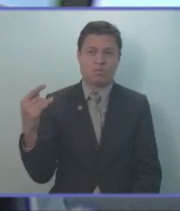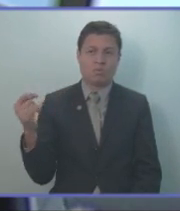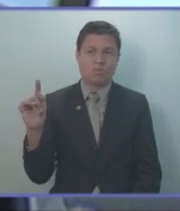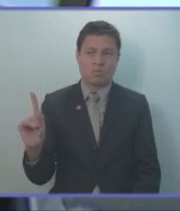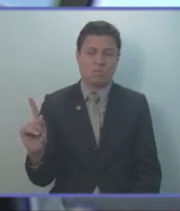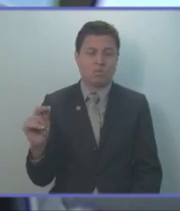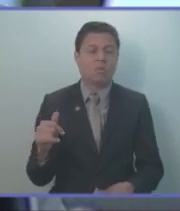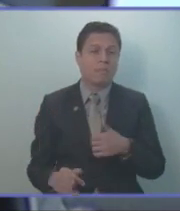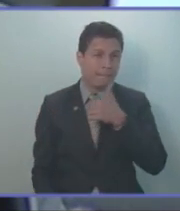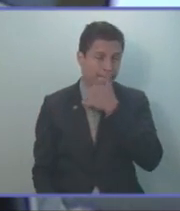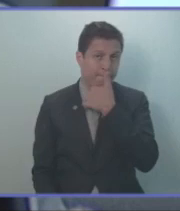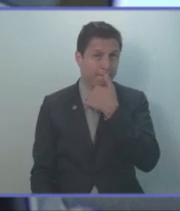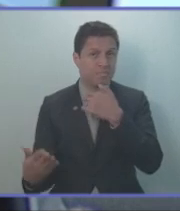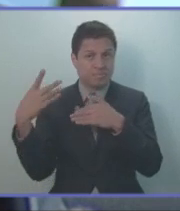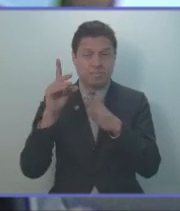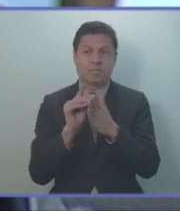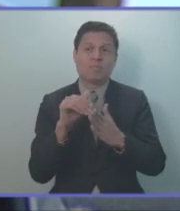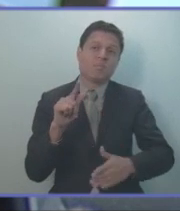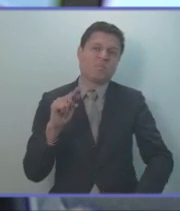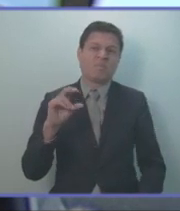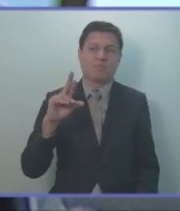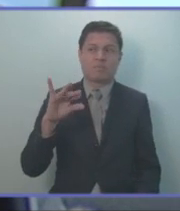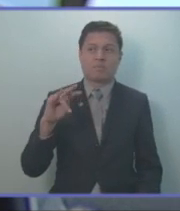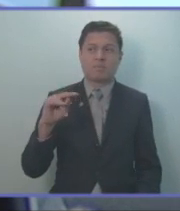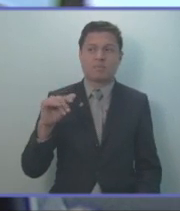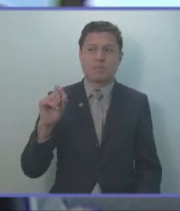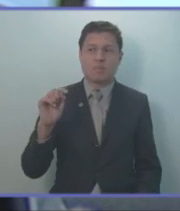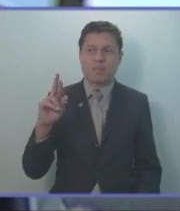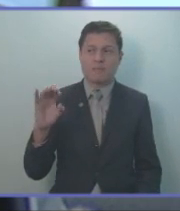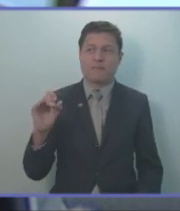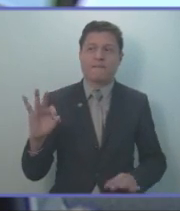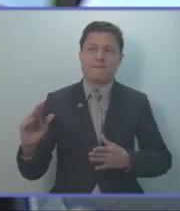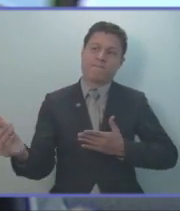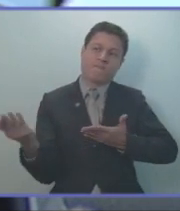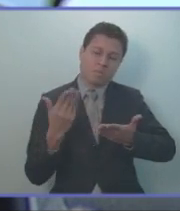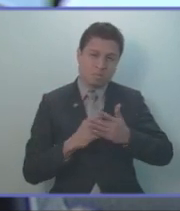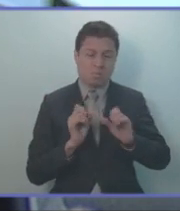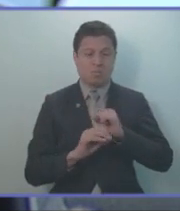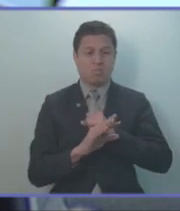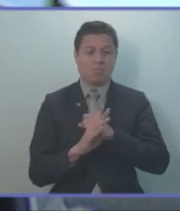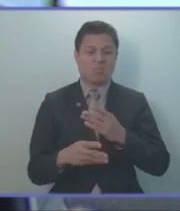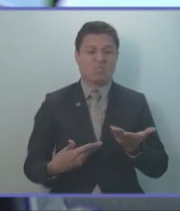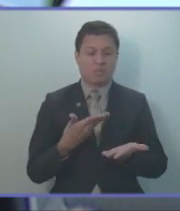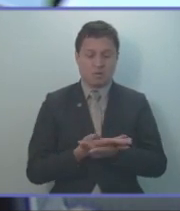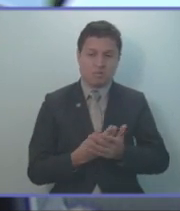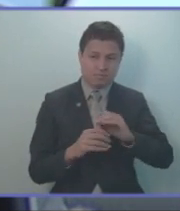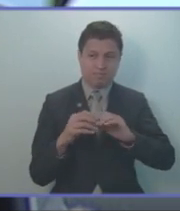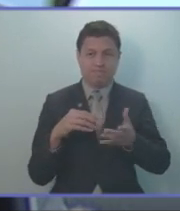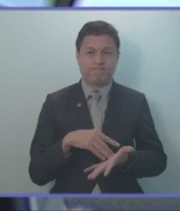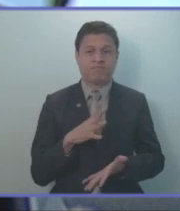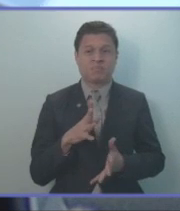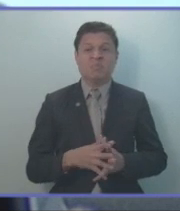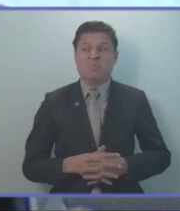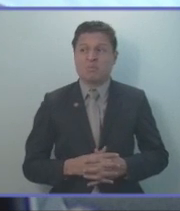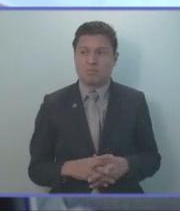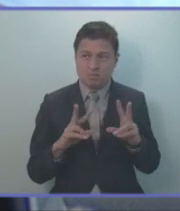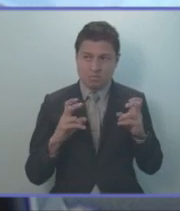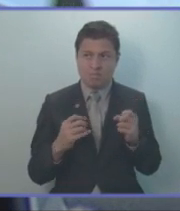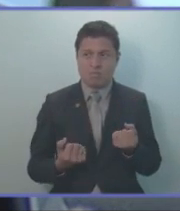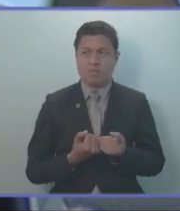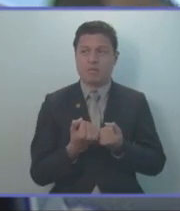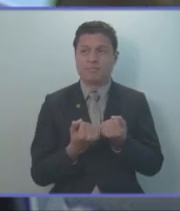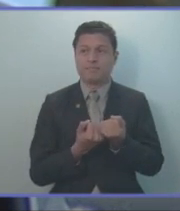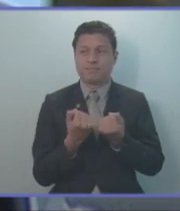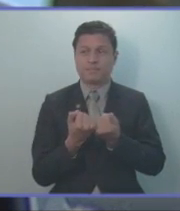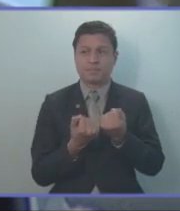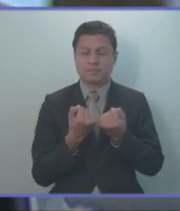2054-2-2015-1, moción de la diputada Alejandrina Castro, en el sentido se emita pronunciamiento público